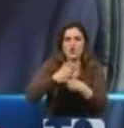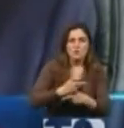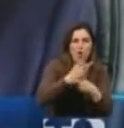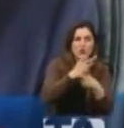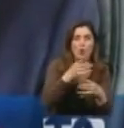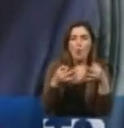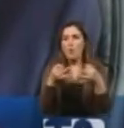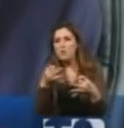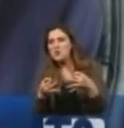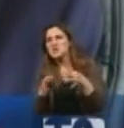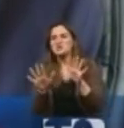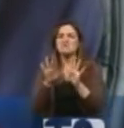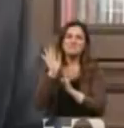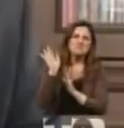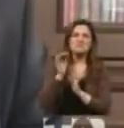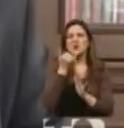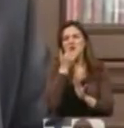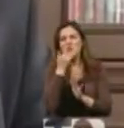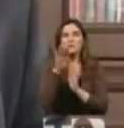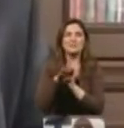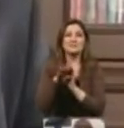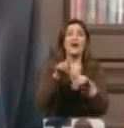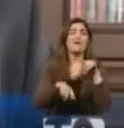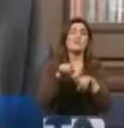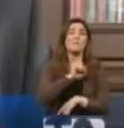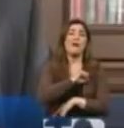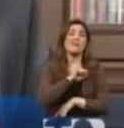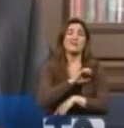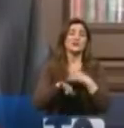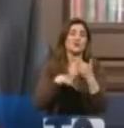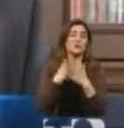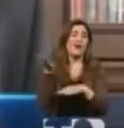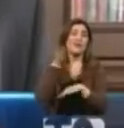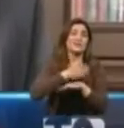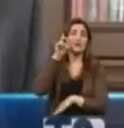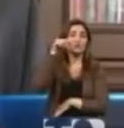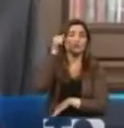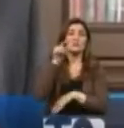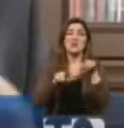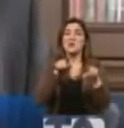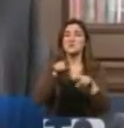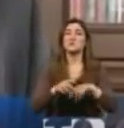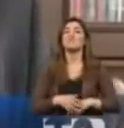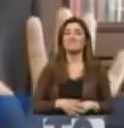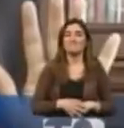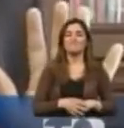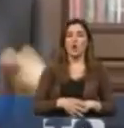para enjuiciar por cosas menores. Él era amigo de toditos los que se fueron del anterior gobierno, de algunos que quedan, para cubrirle las espaldas. Esa fue la